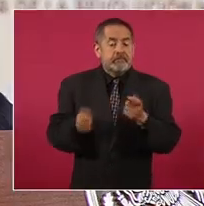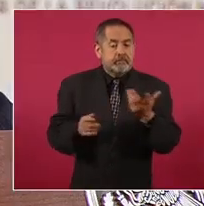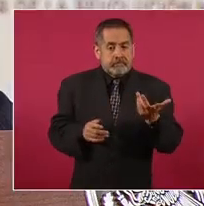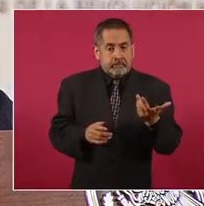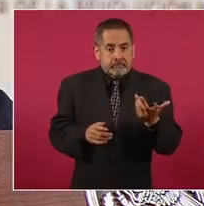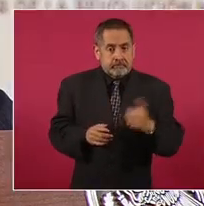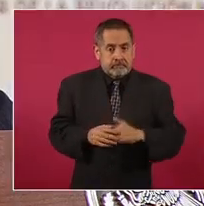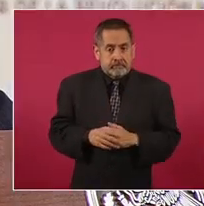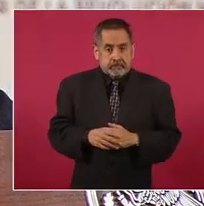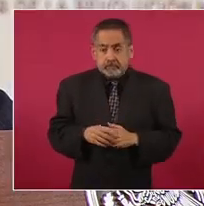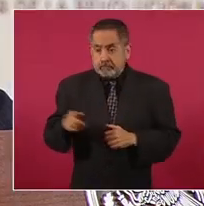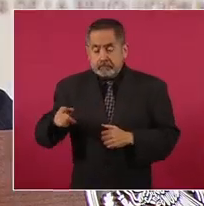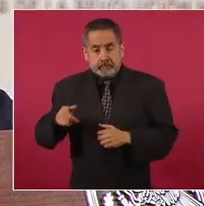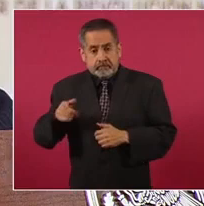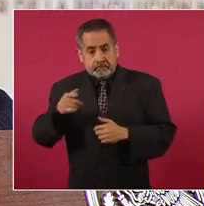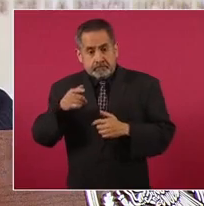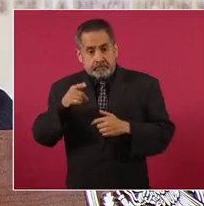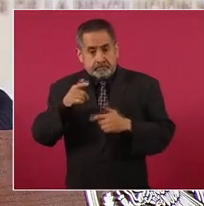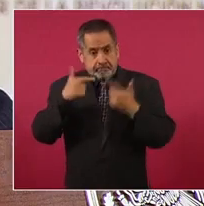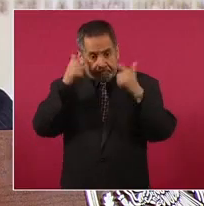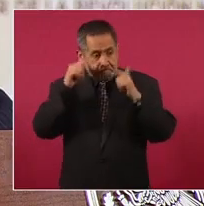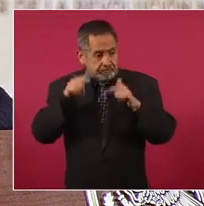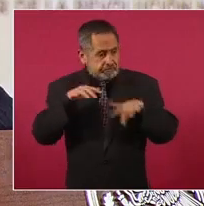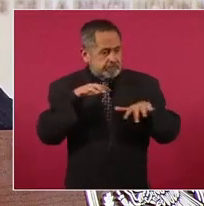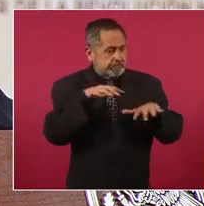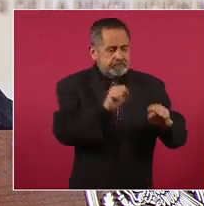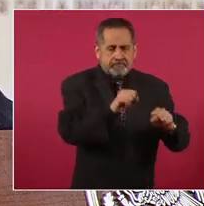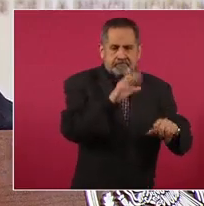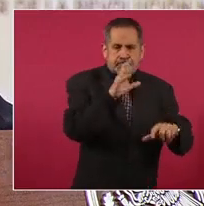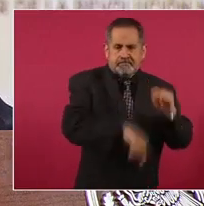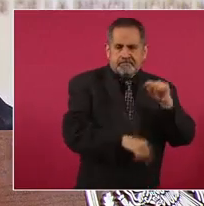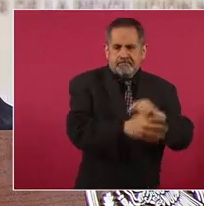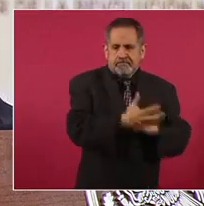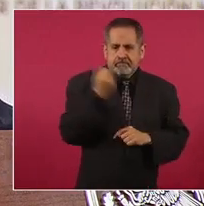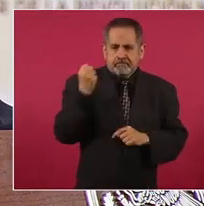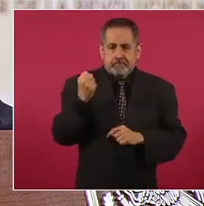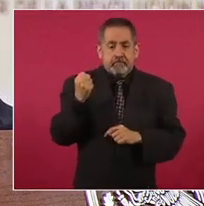que se confisca en México, que va